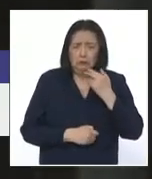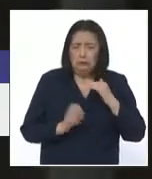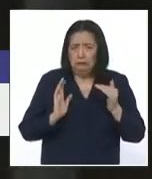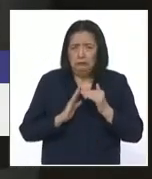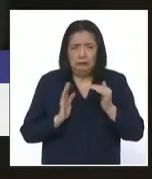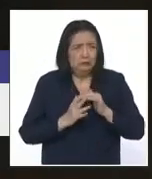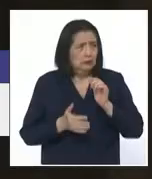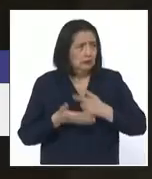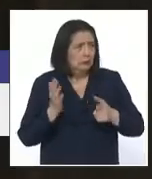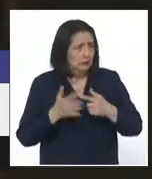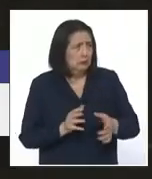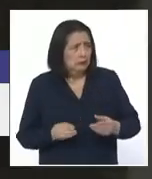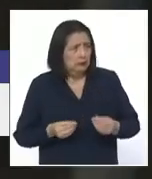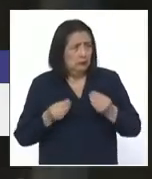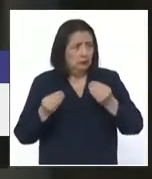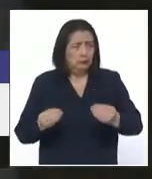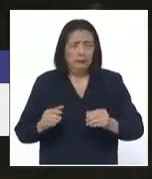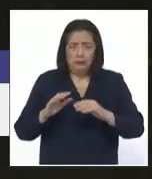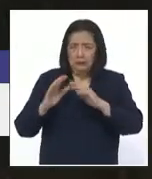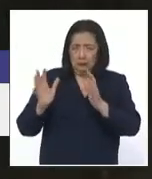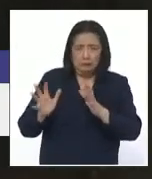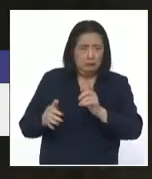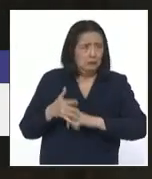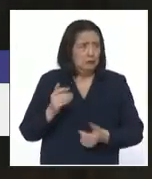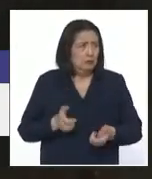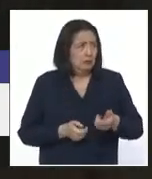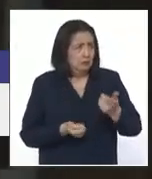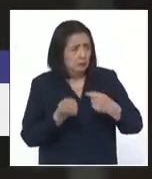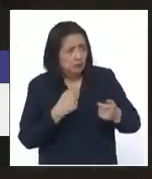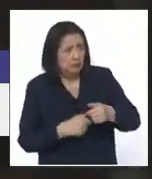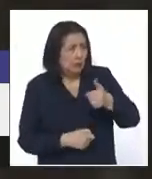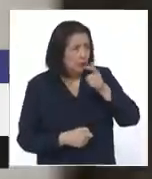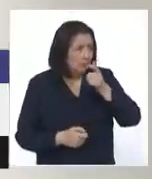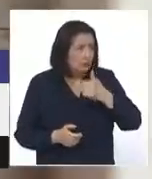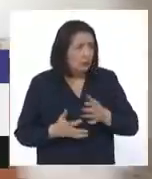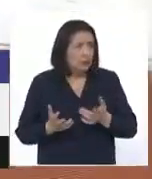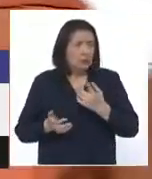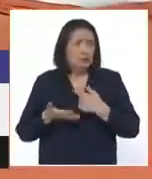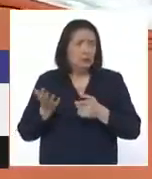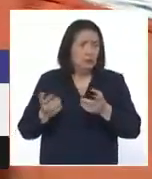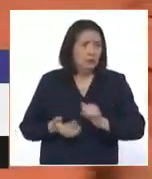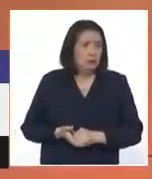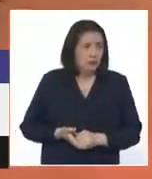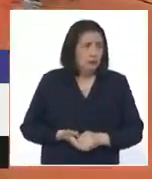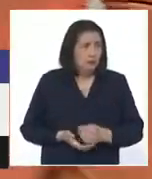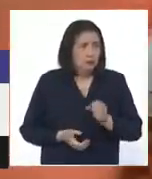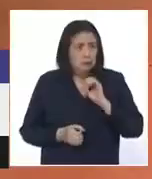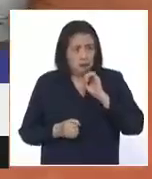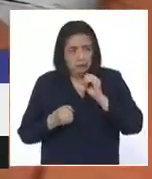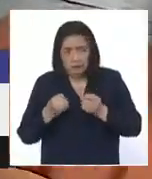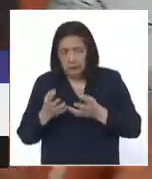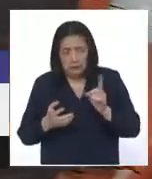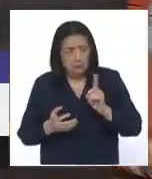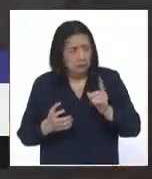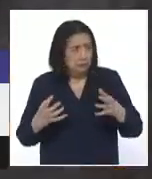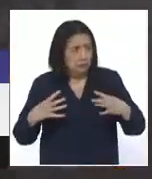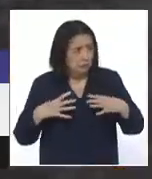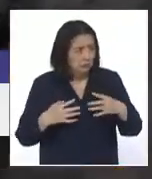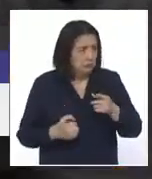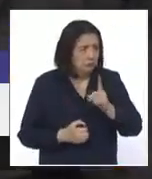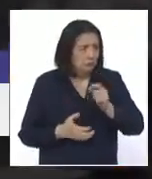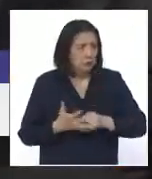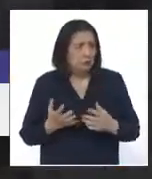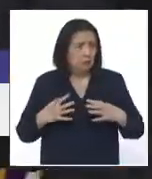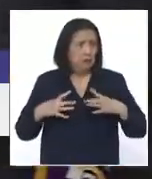que ha habilitado una pequeña vitrina, que vende agüita, gaseosa, juguitos, que como bien dices, está lejos de ser millonaria, está lejos de